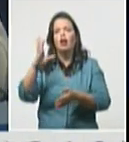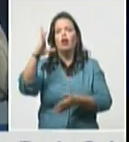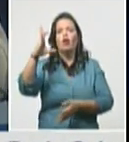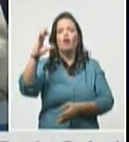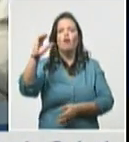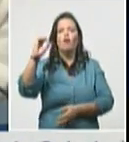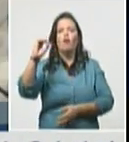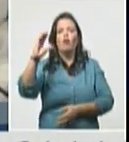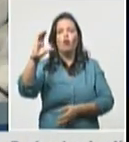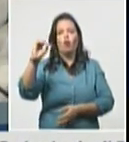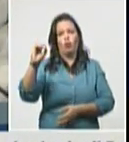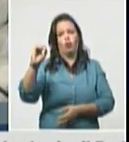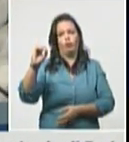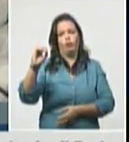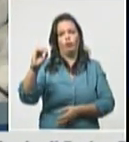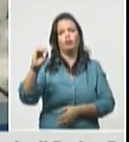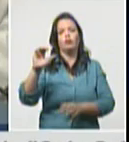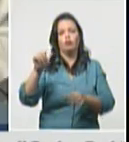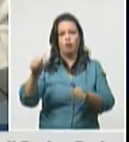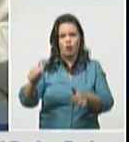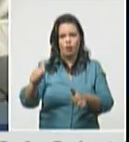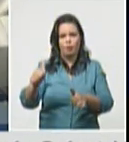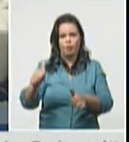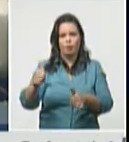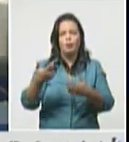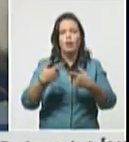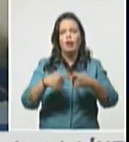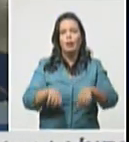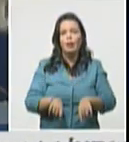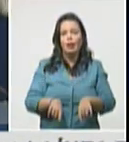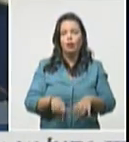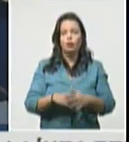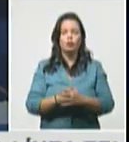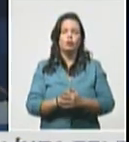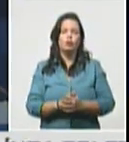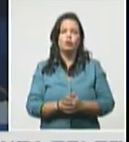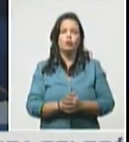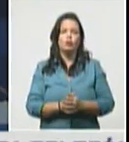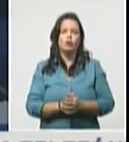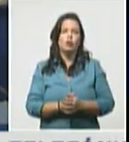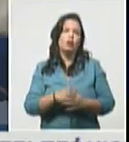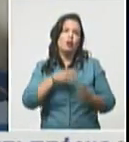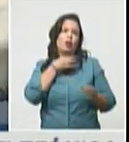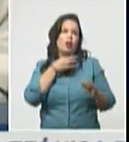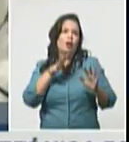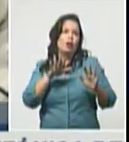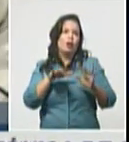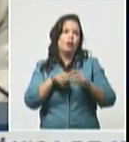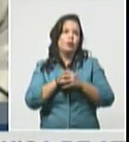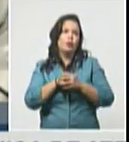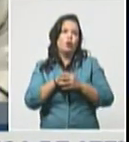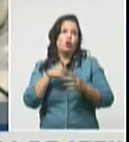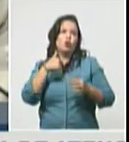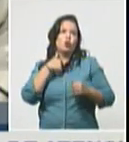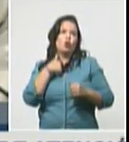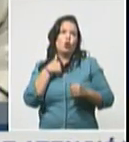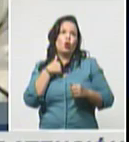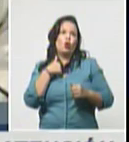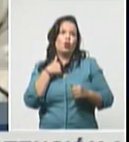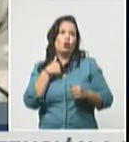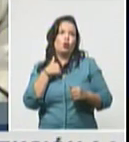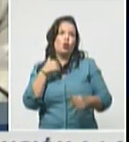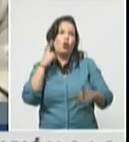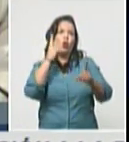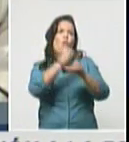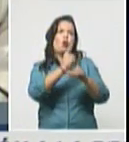ese lugar, a punto de partida, suponte que yo tuve contacto con